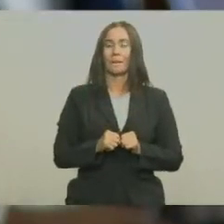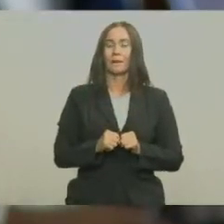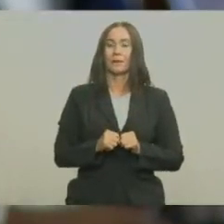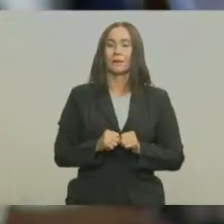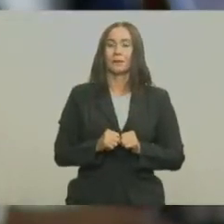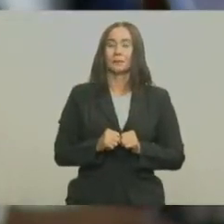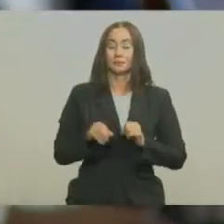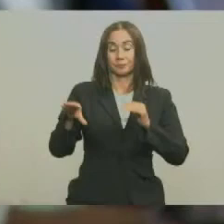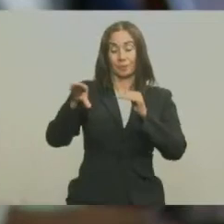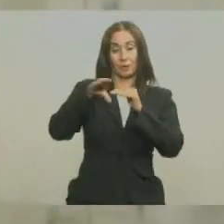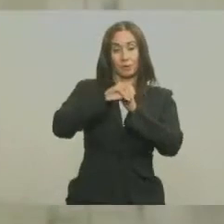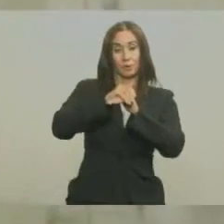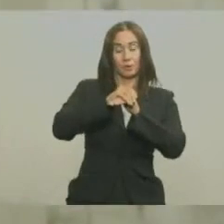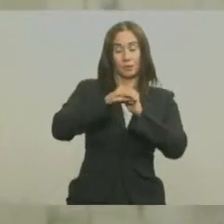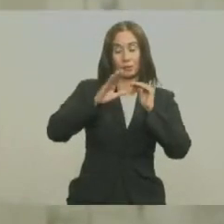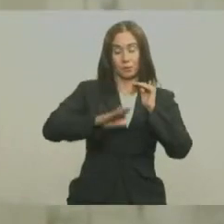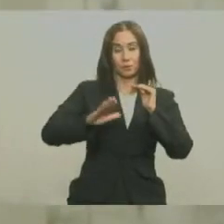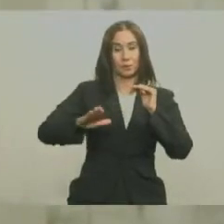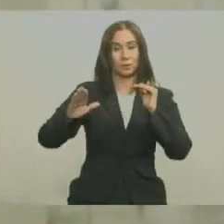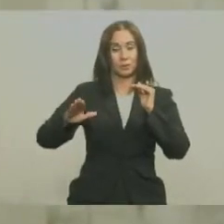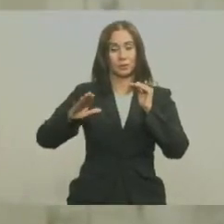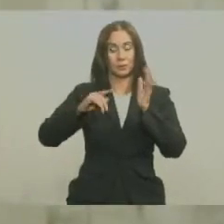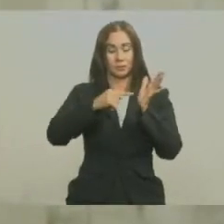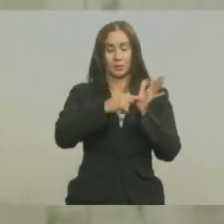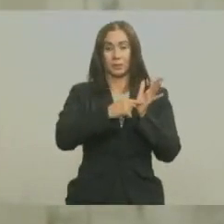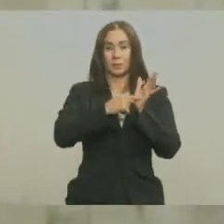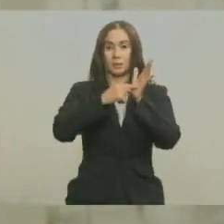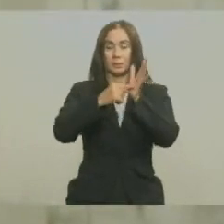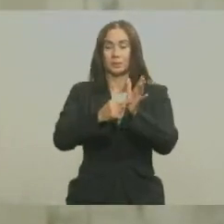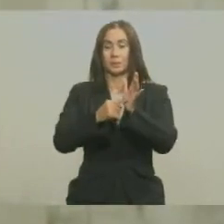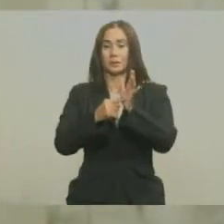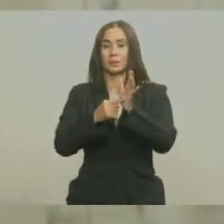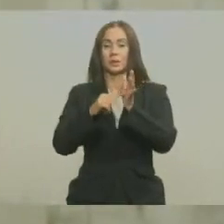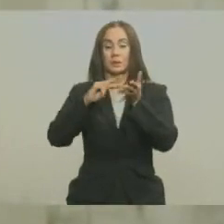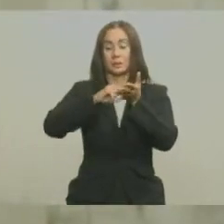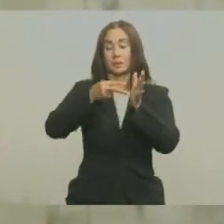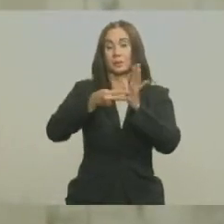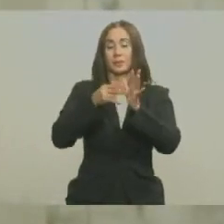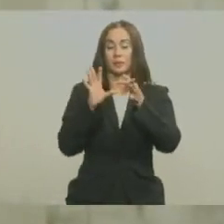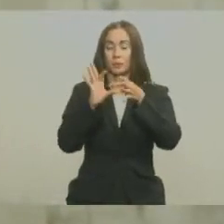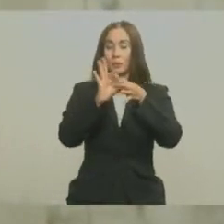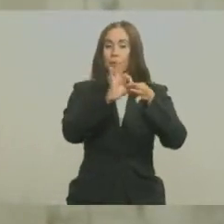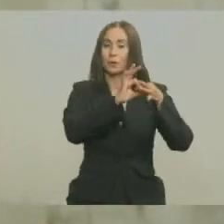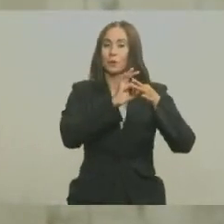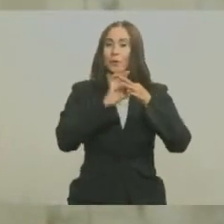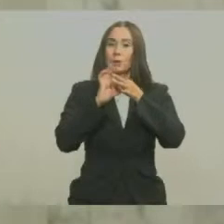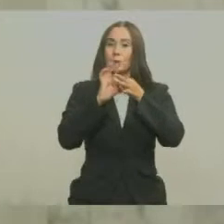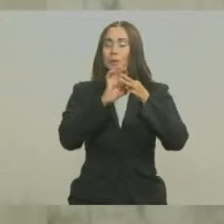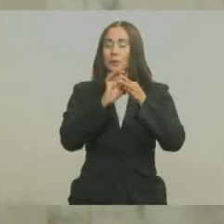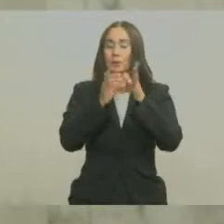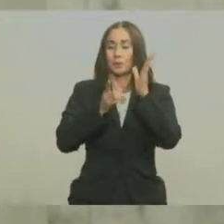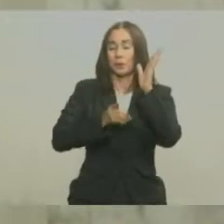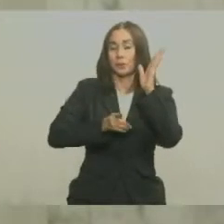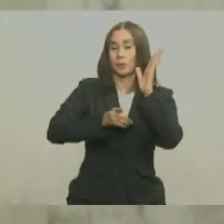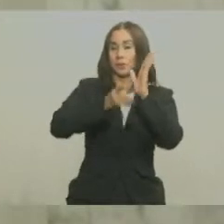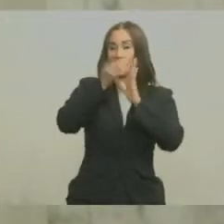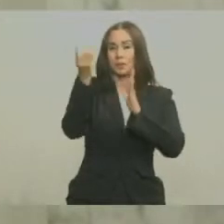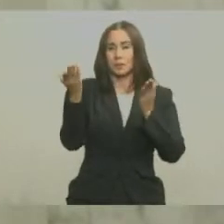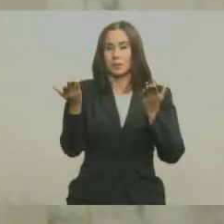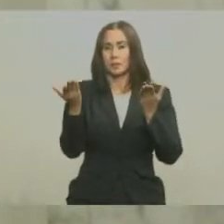El matrimonio infantil se caracteriza como una unión mediante un vínculo de derecho o de